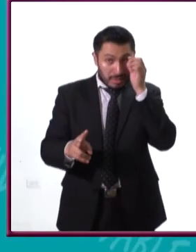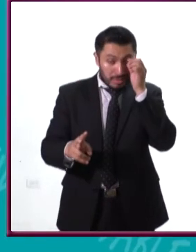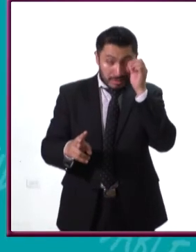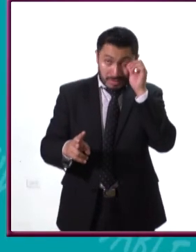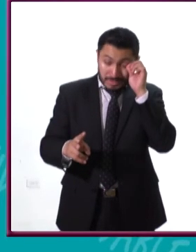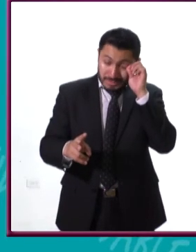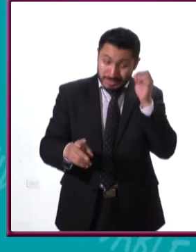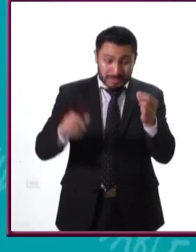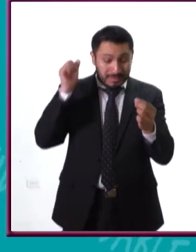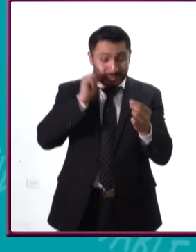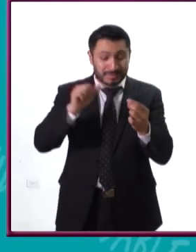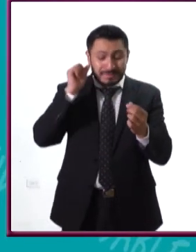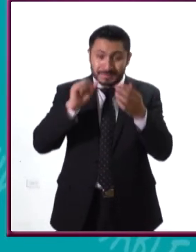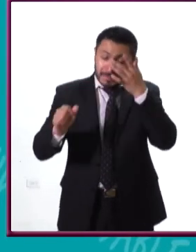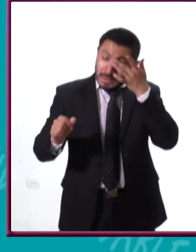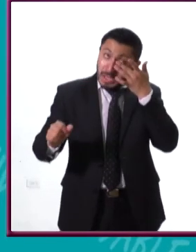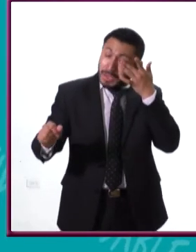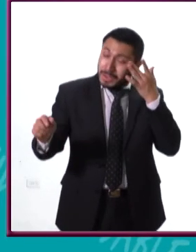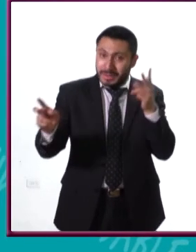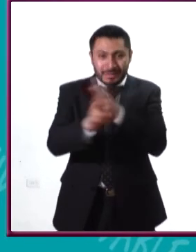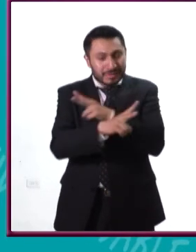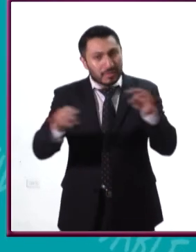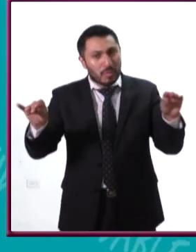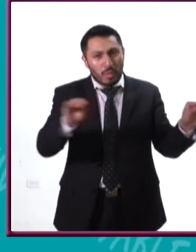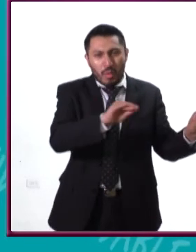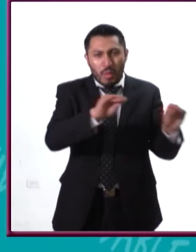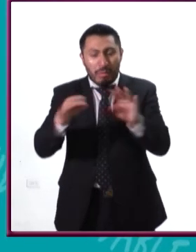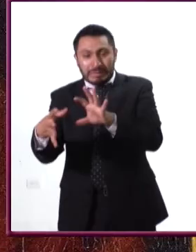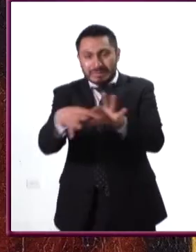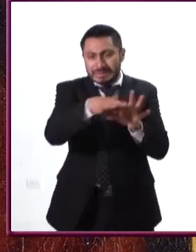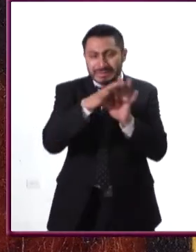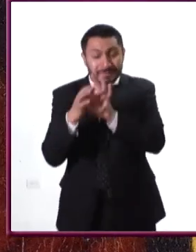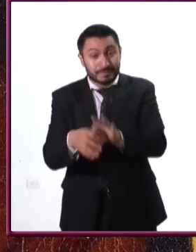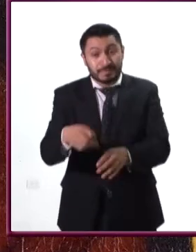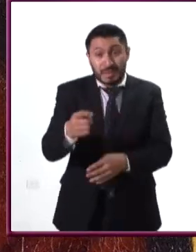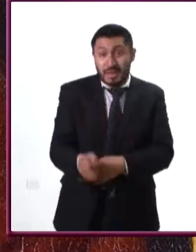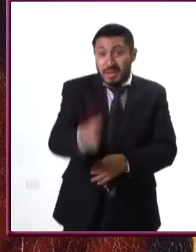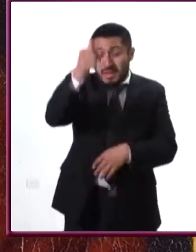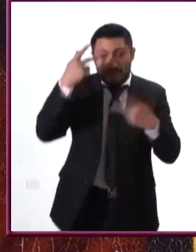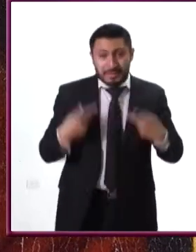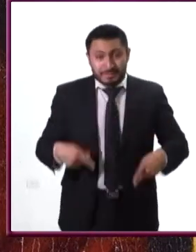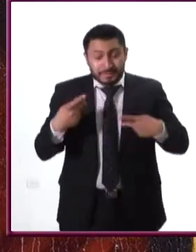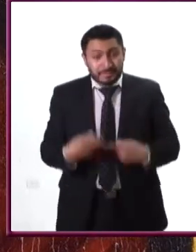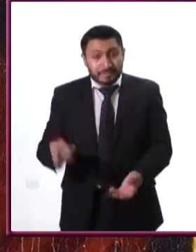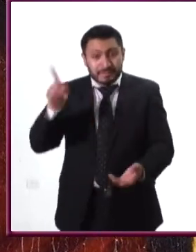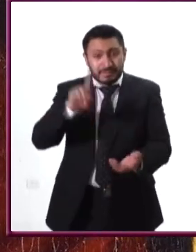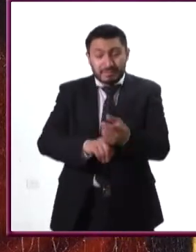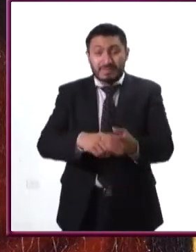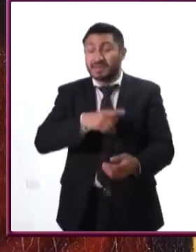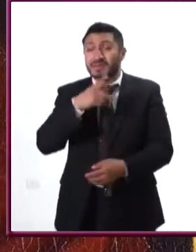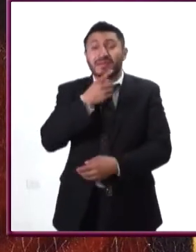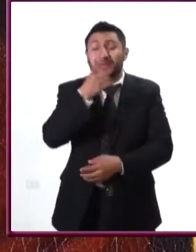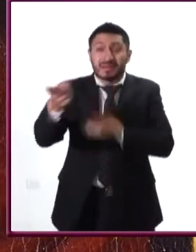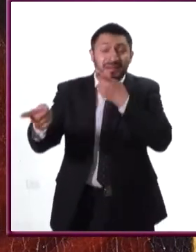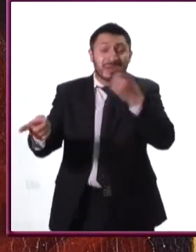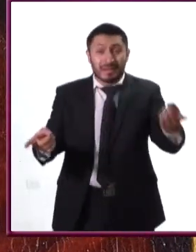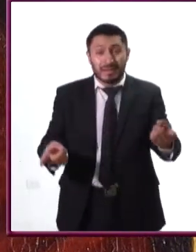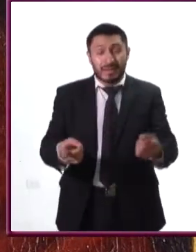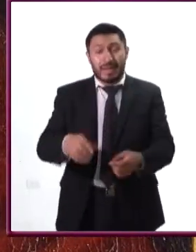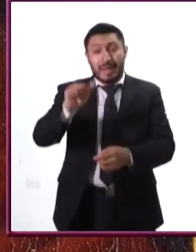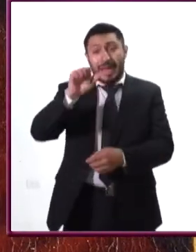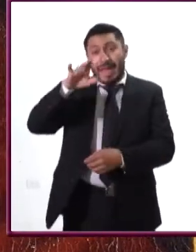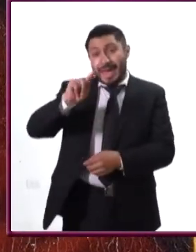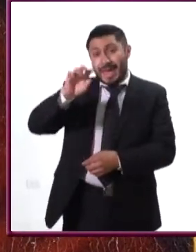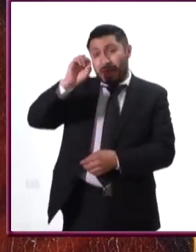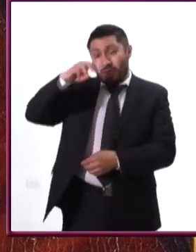y viento, siempre en movimiento, mezclándose. El primero que puso en la boca de todos la palabra átomo